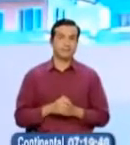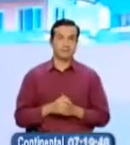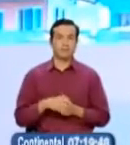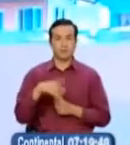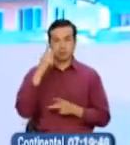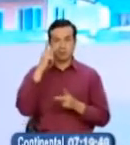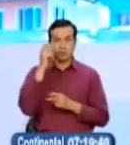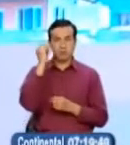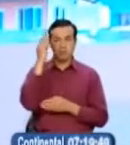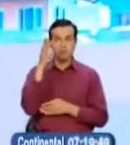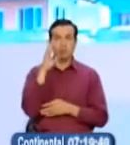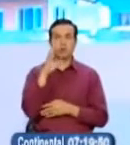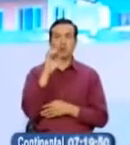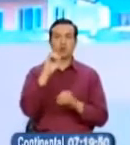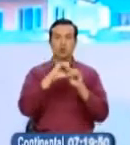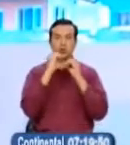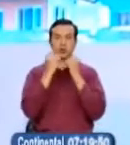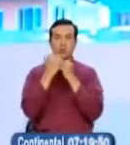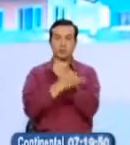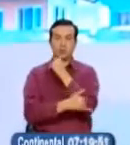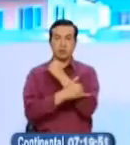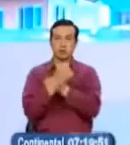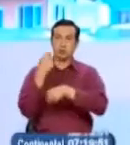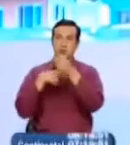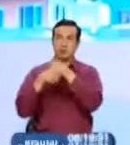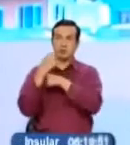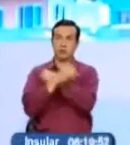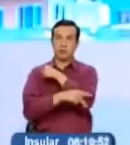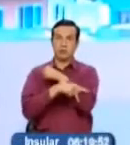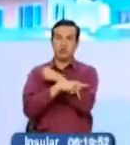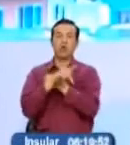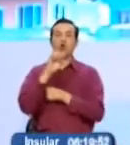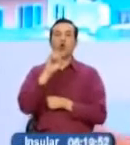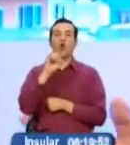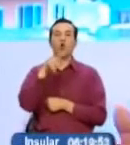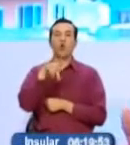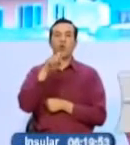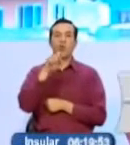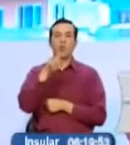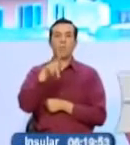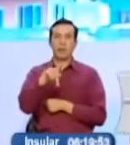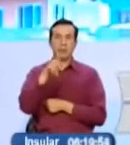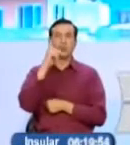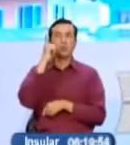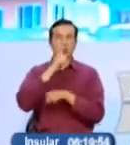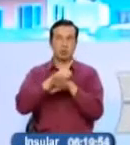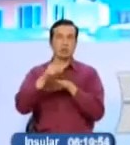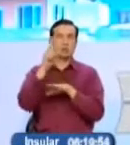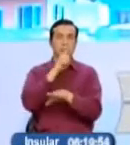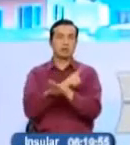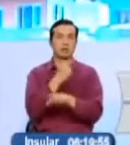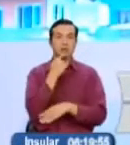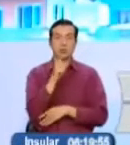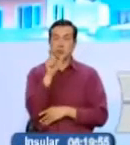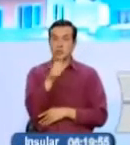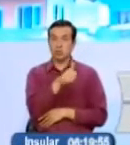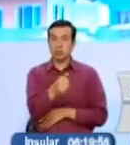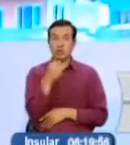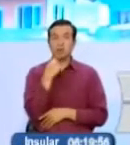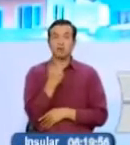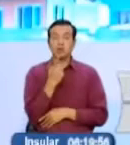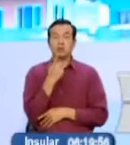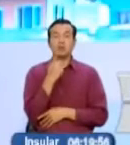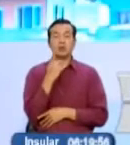último informe que hizo la Organización de Países Exportadores de Petróleo, que salió hace apenas una semana, ellos señalan que